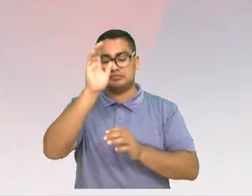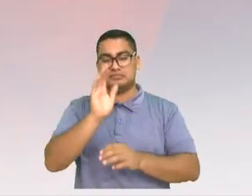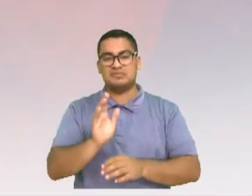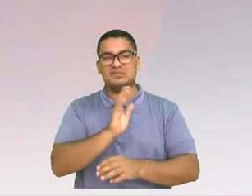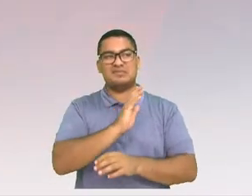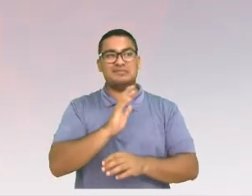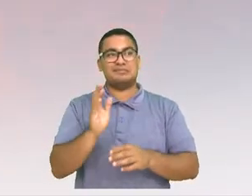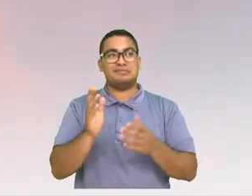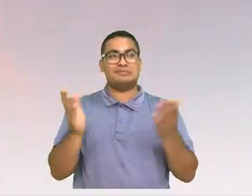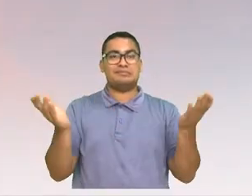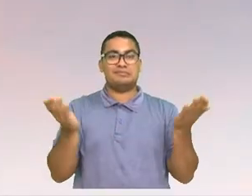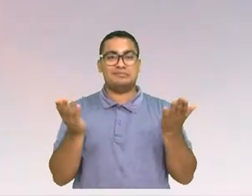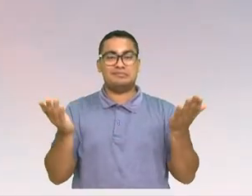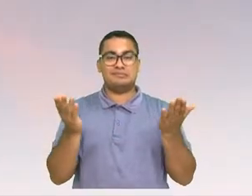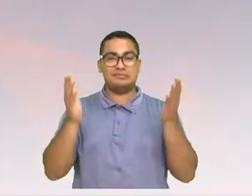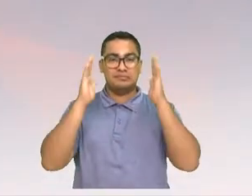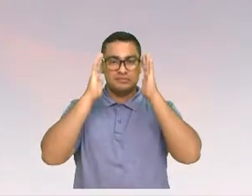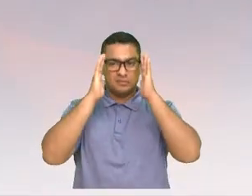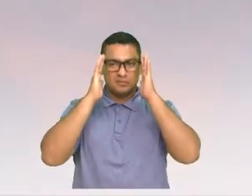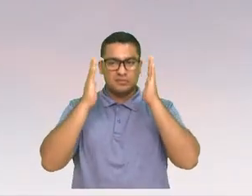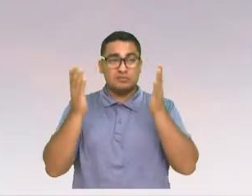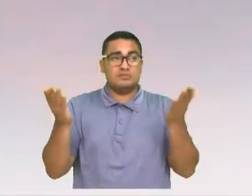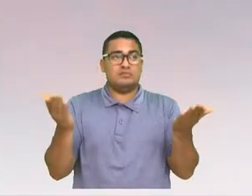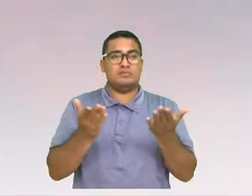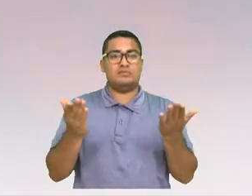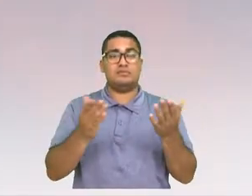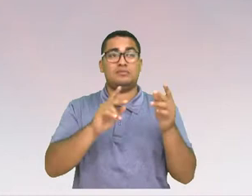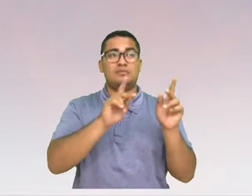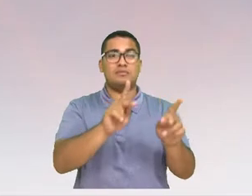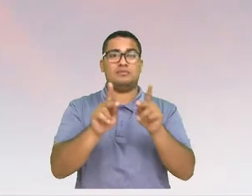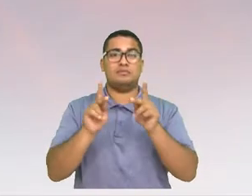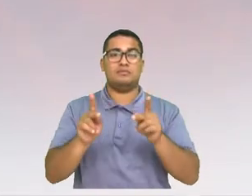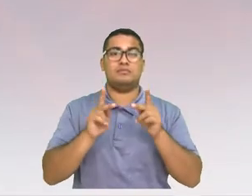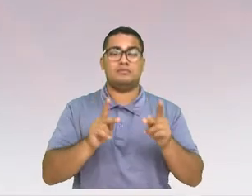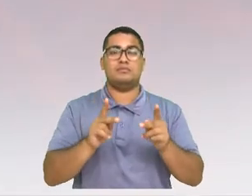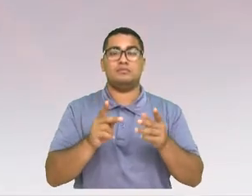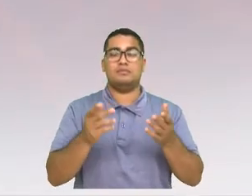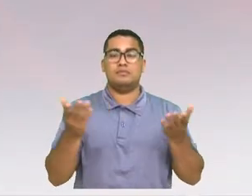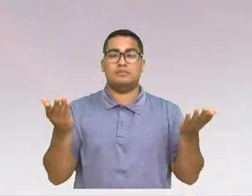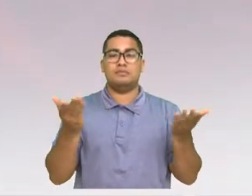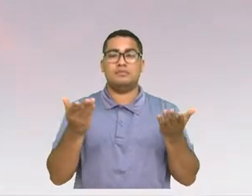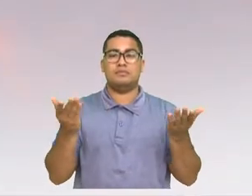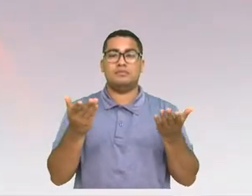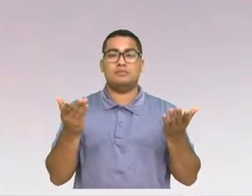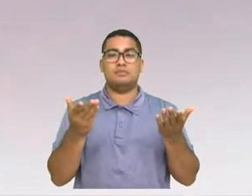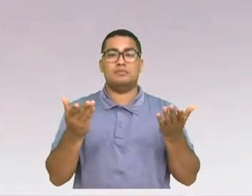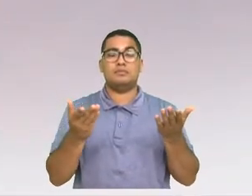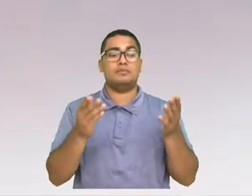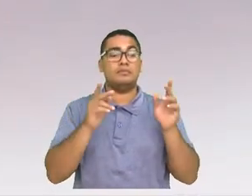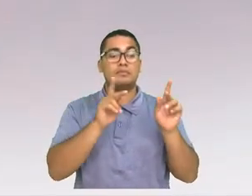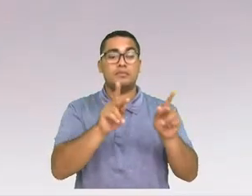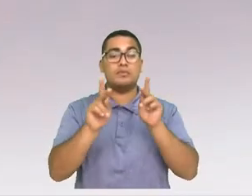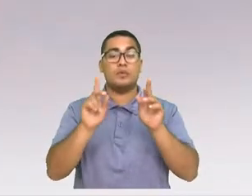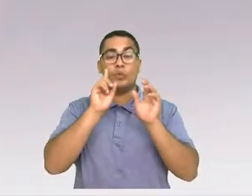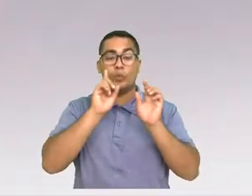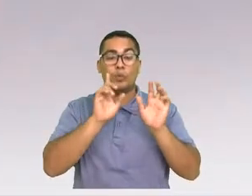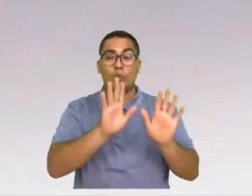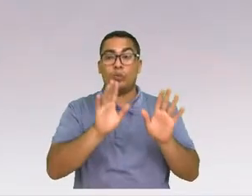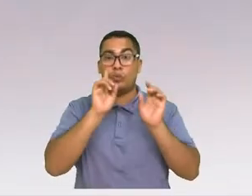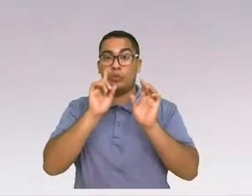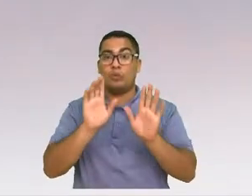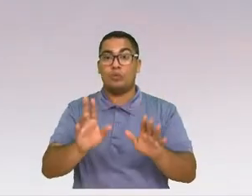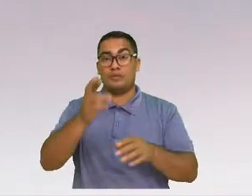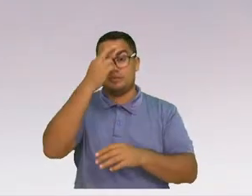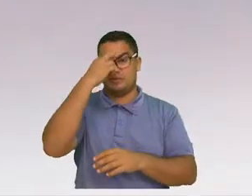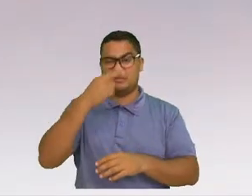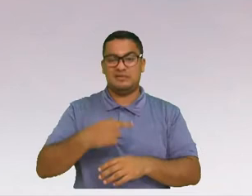Y bendito Dios también, porque en lo que son personas en seguimiento, cuidadoso, responsable,